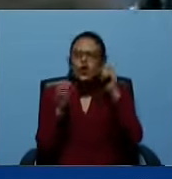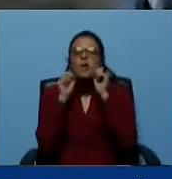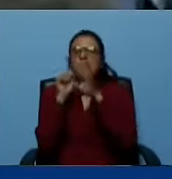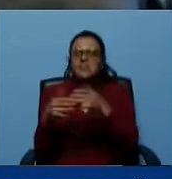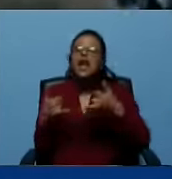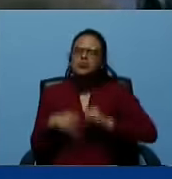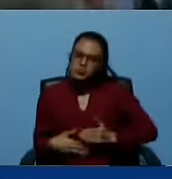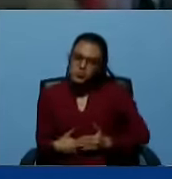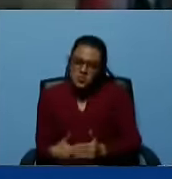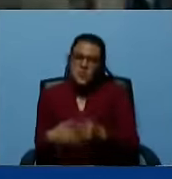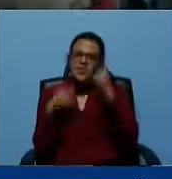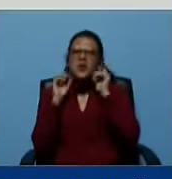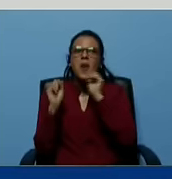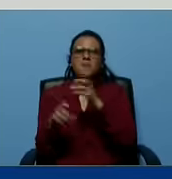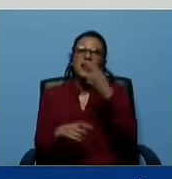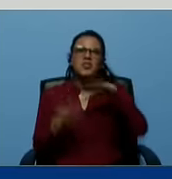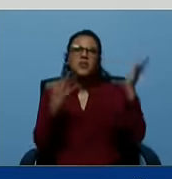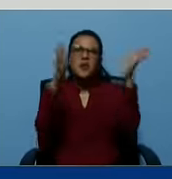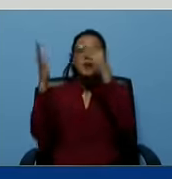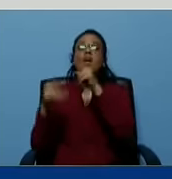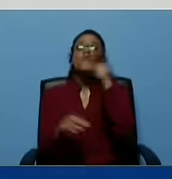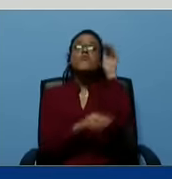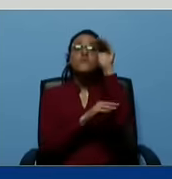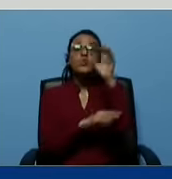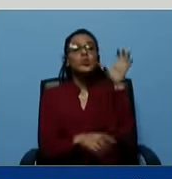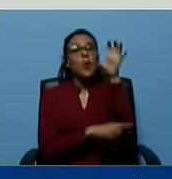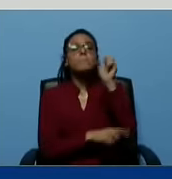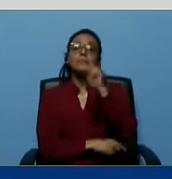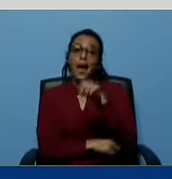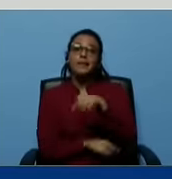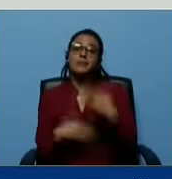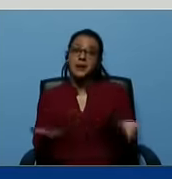ahí. Es el futuro de la patria.